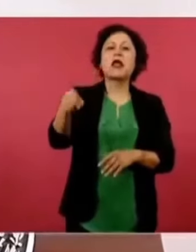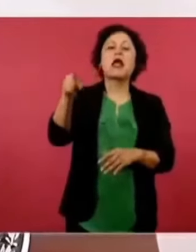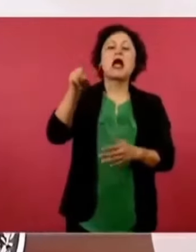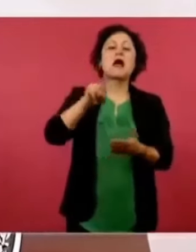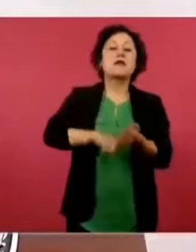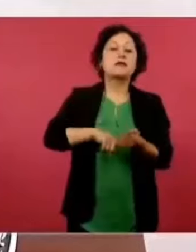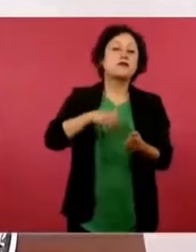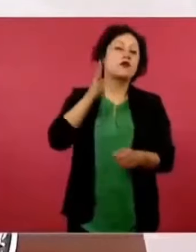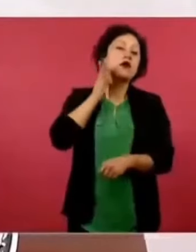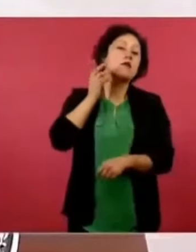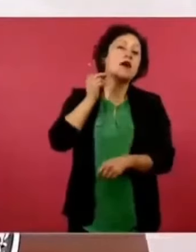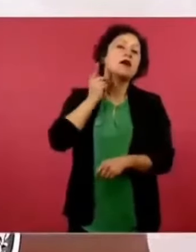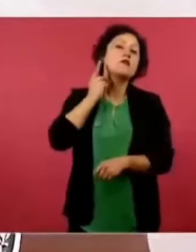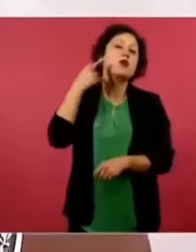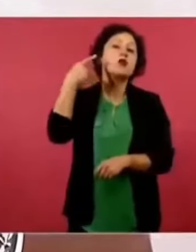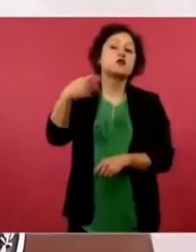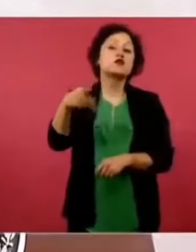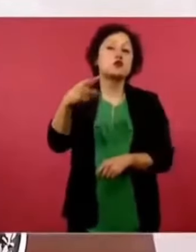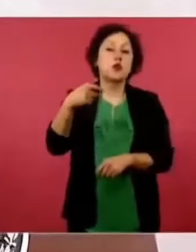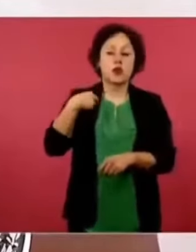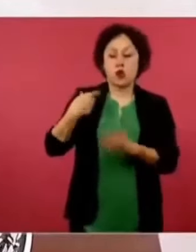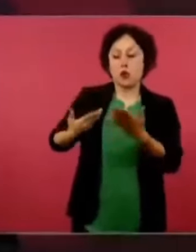nada que